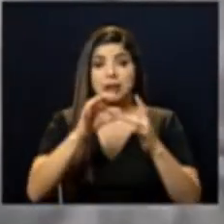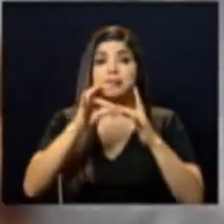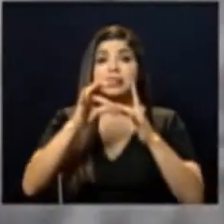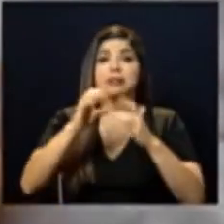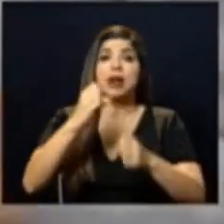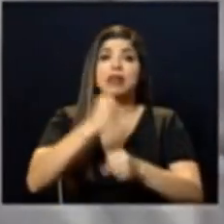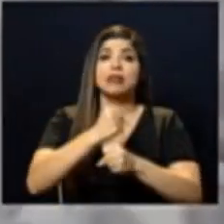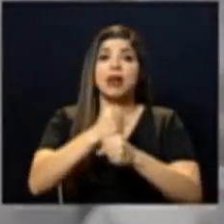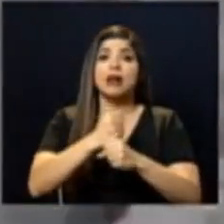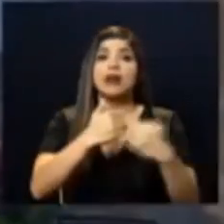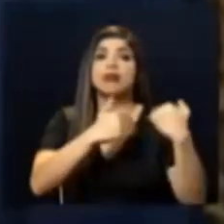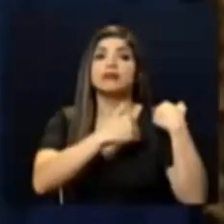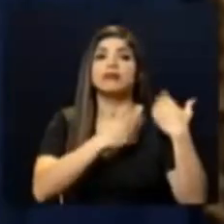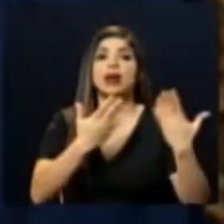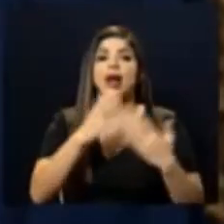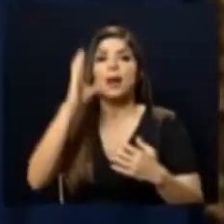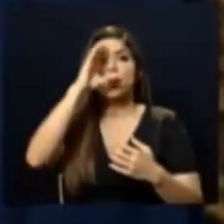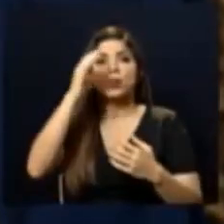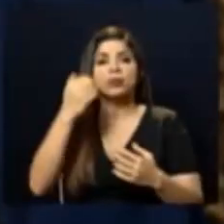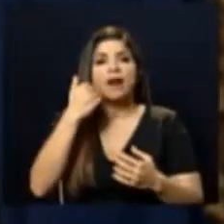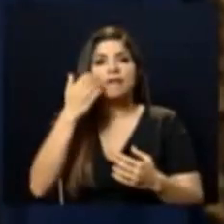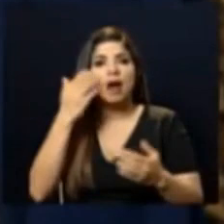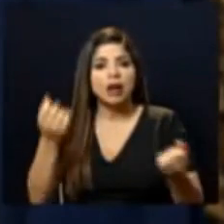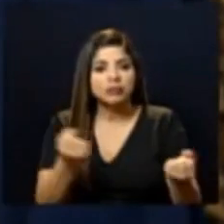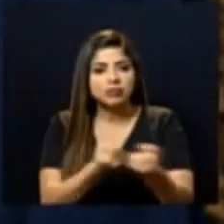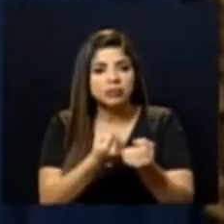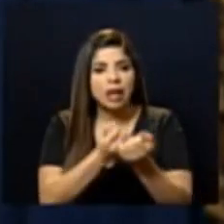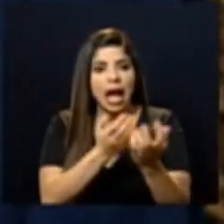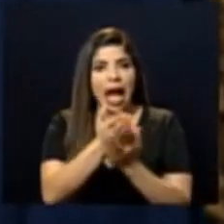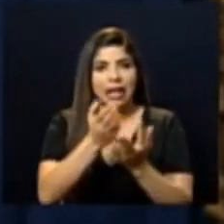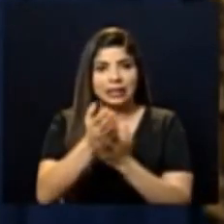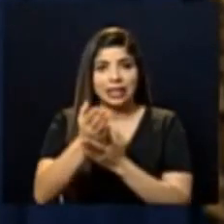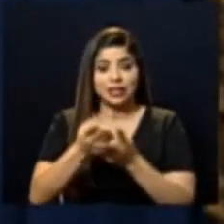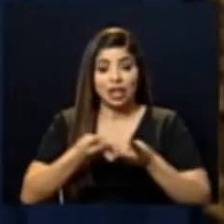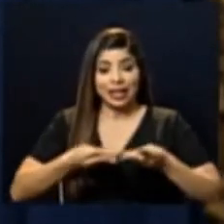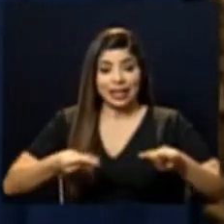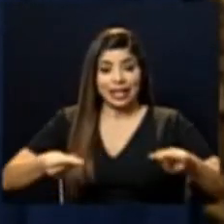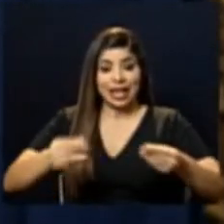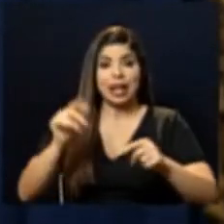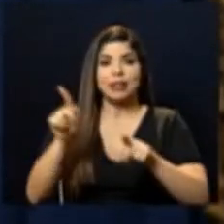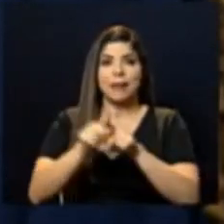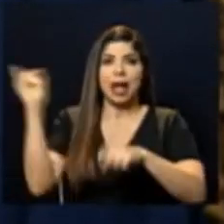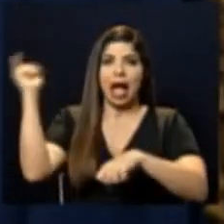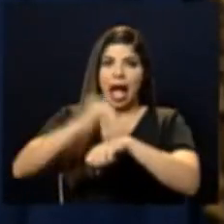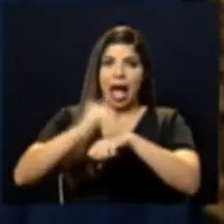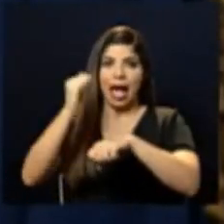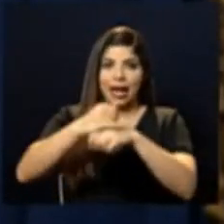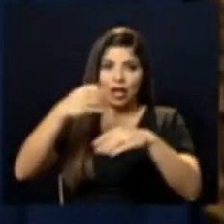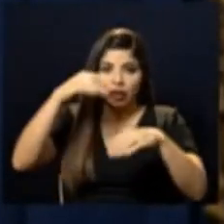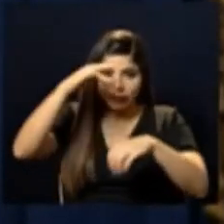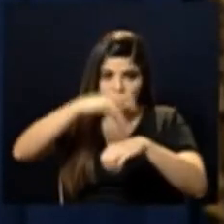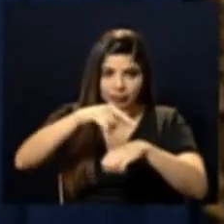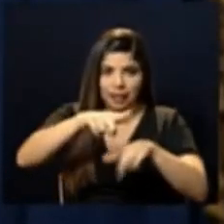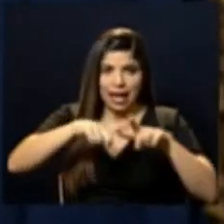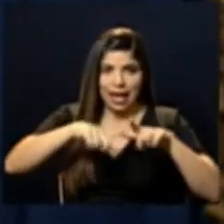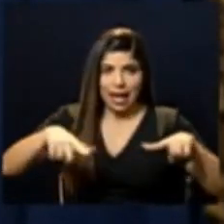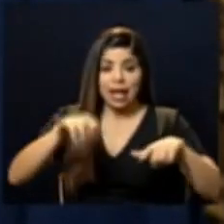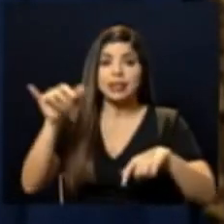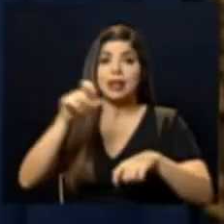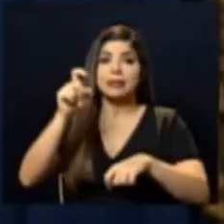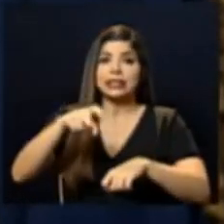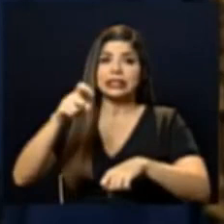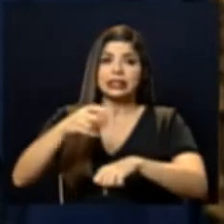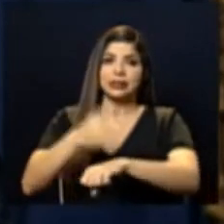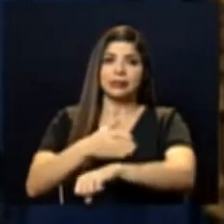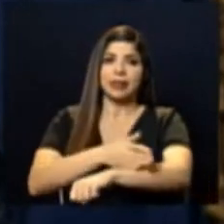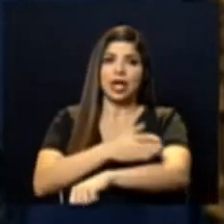tareas tienen que ver con facilitar el acceso tanto terrestre como aéreo hacia la región, así como mejorar los